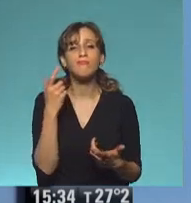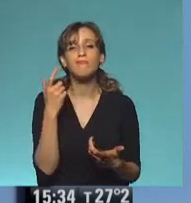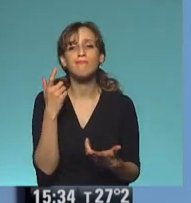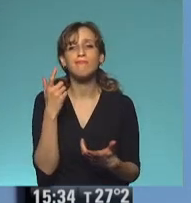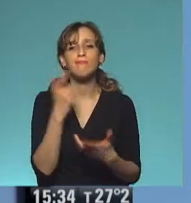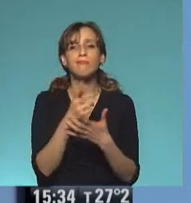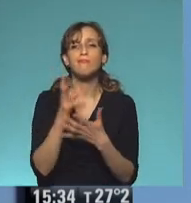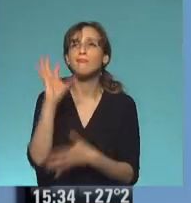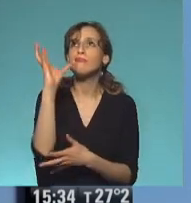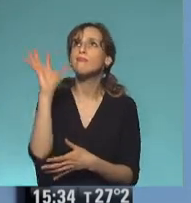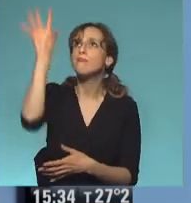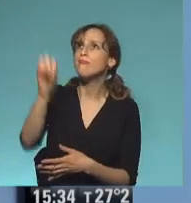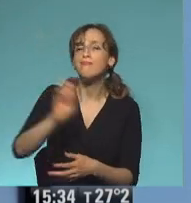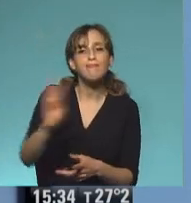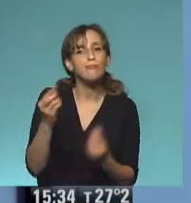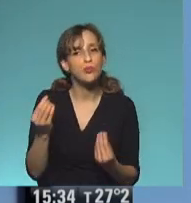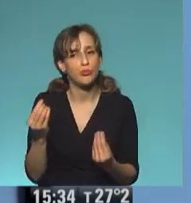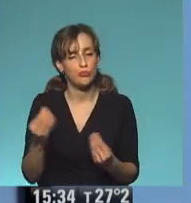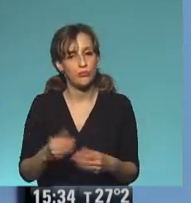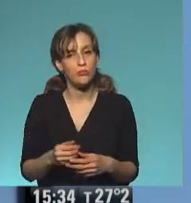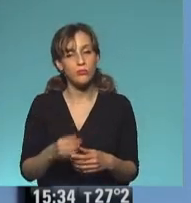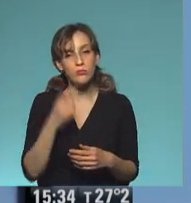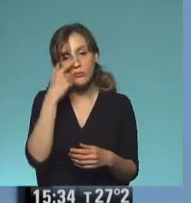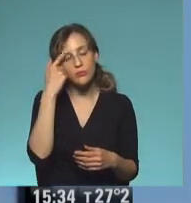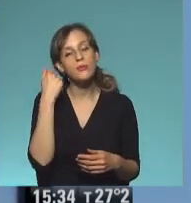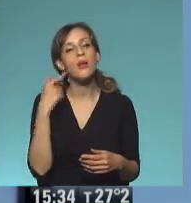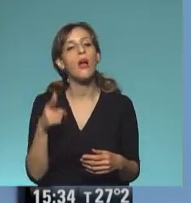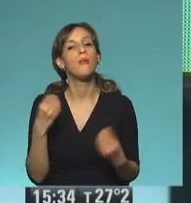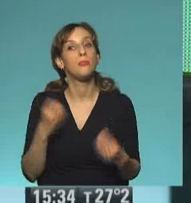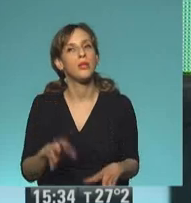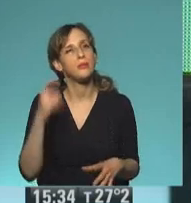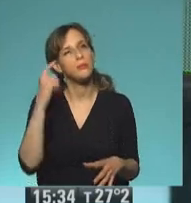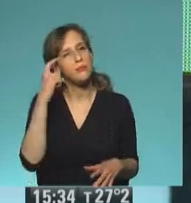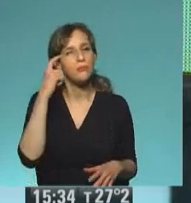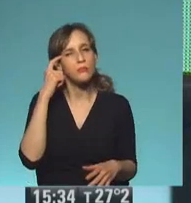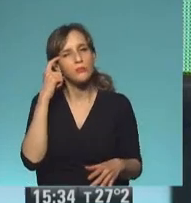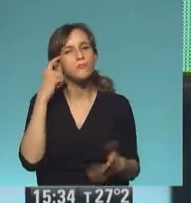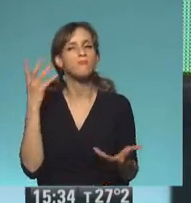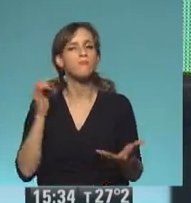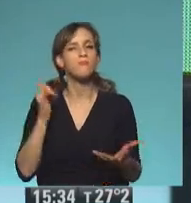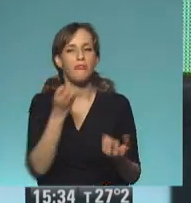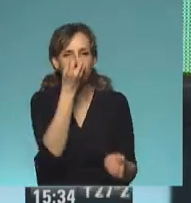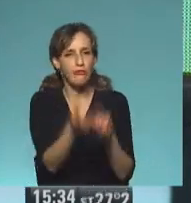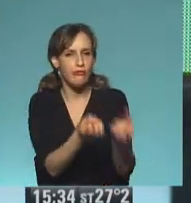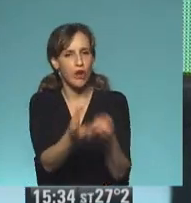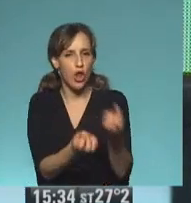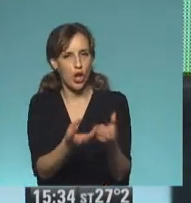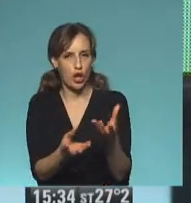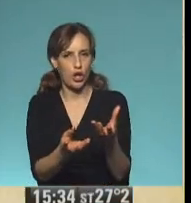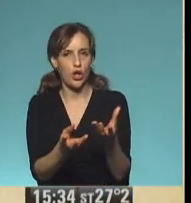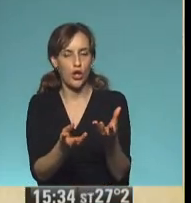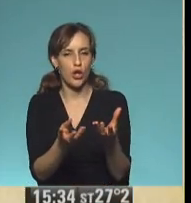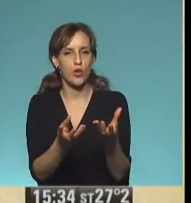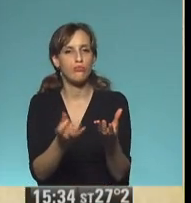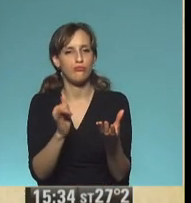campante. ¿Qué sé yo? Se puso a sacudir margaritas mientras pensaba y eligió saltar y bajar la tuna y